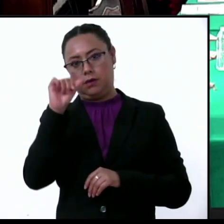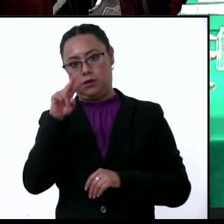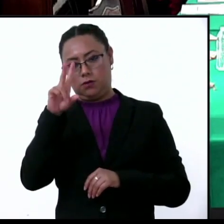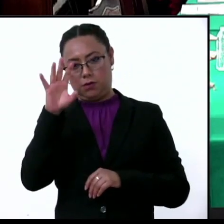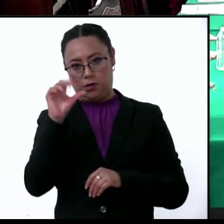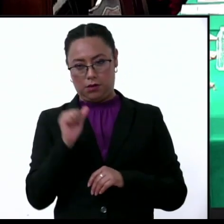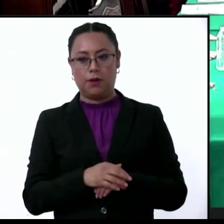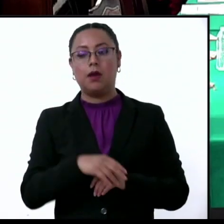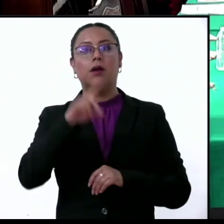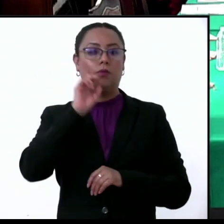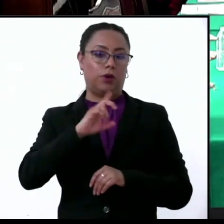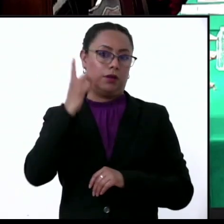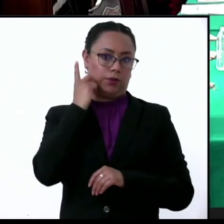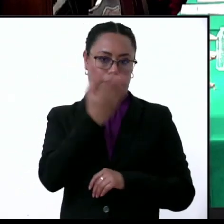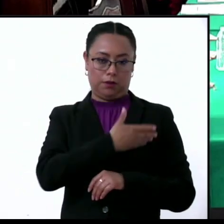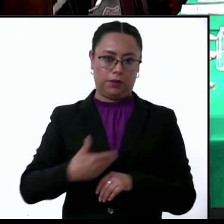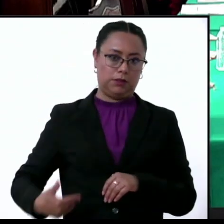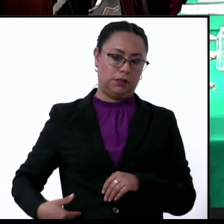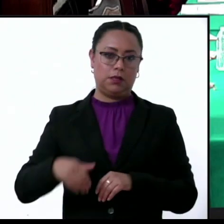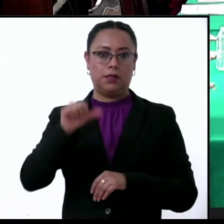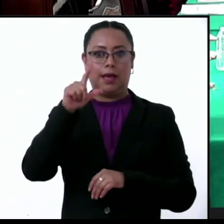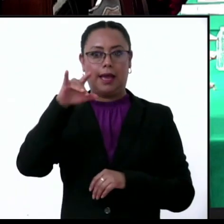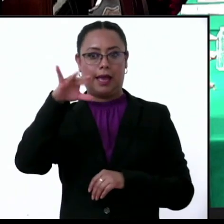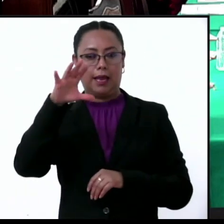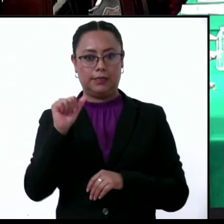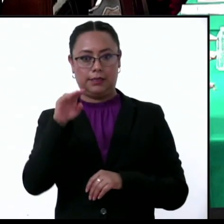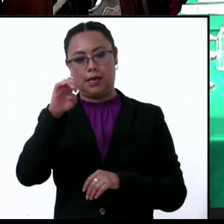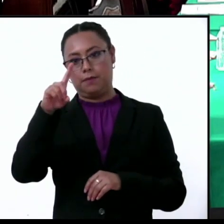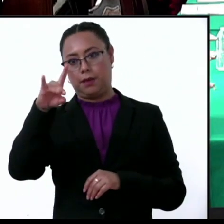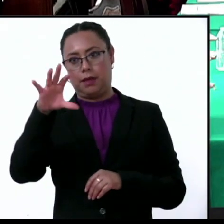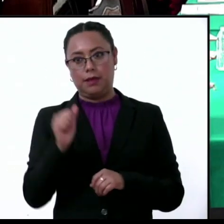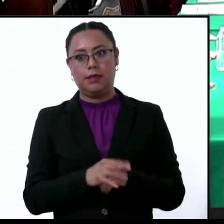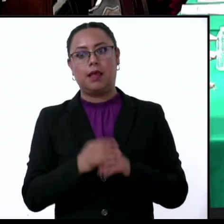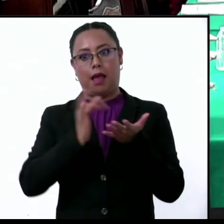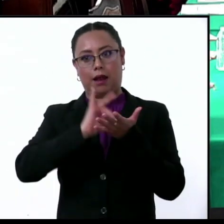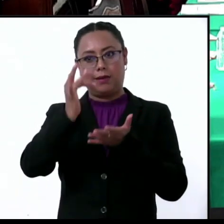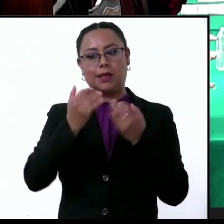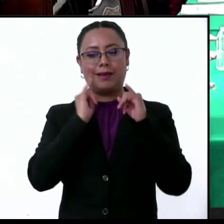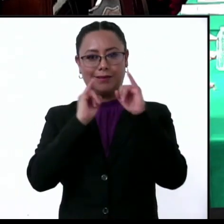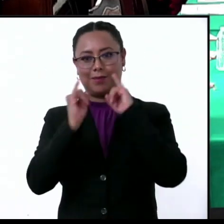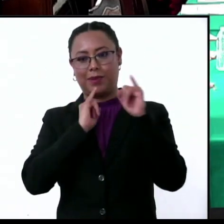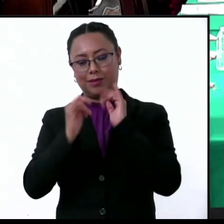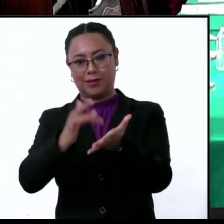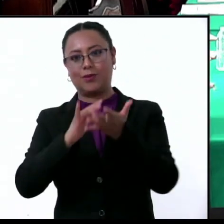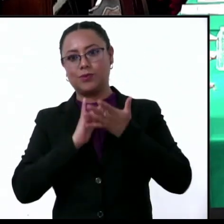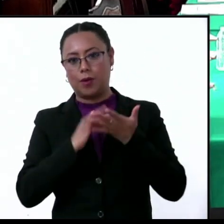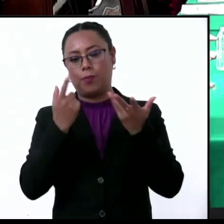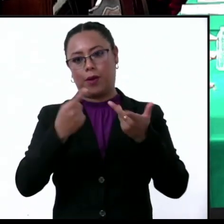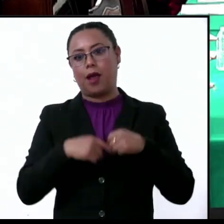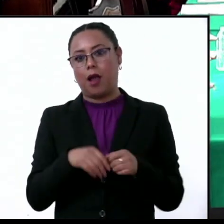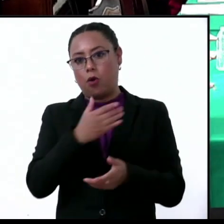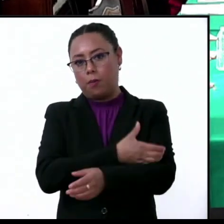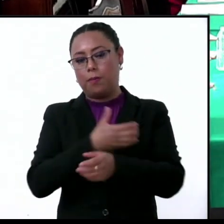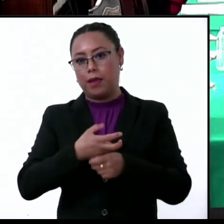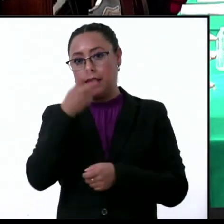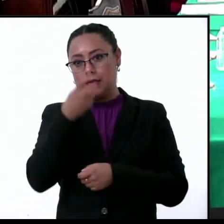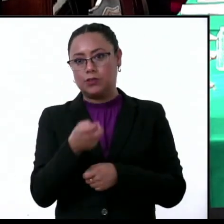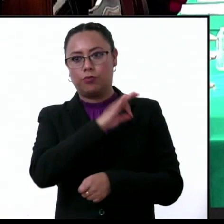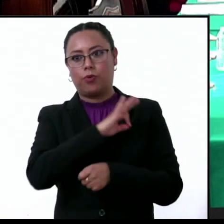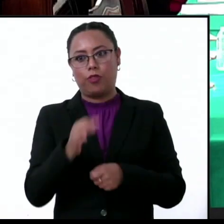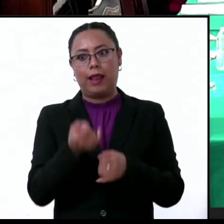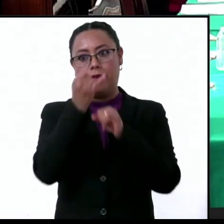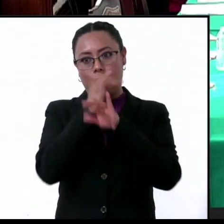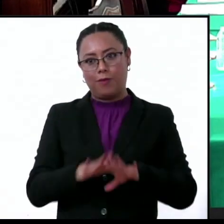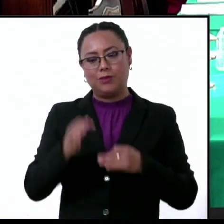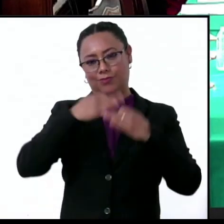Medina. Agradecer a las intérpretes que nos han apoyado y acompañado esta mañana para poder hacer que la